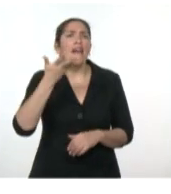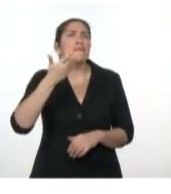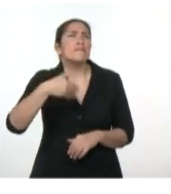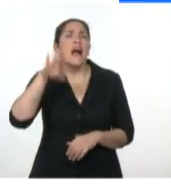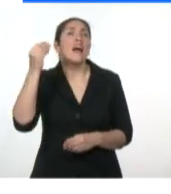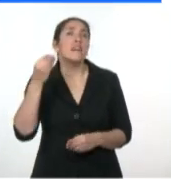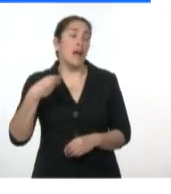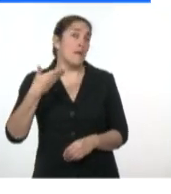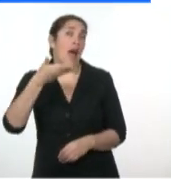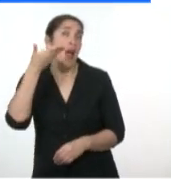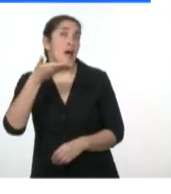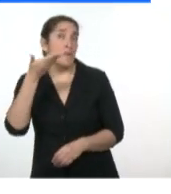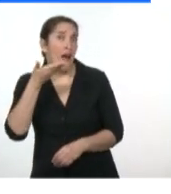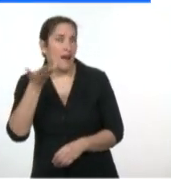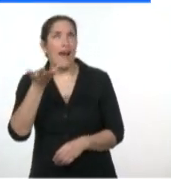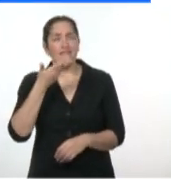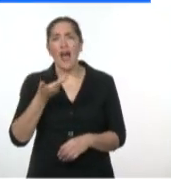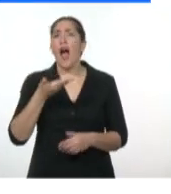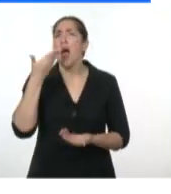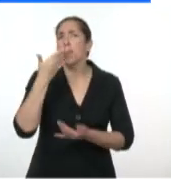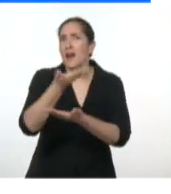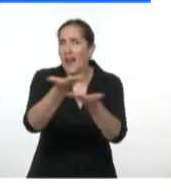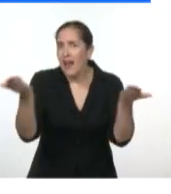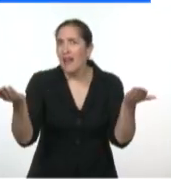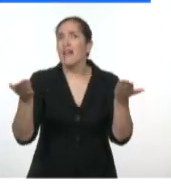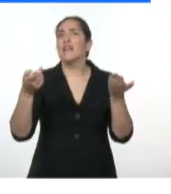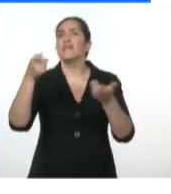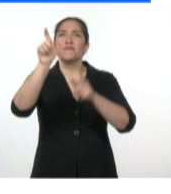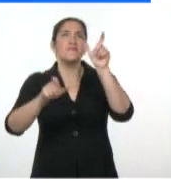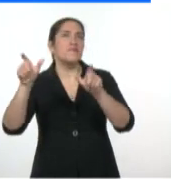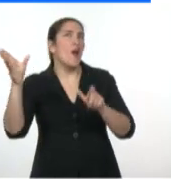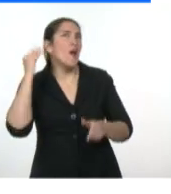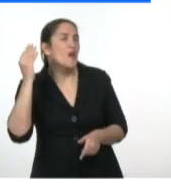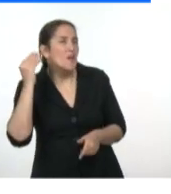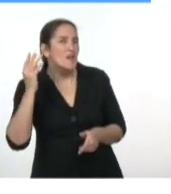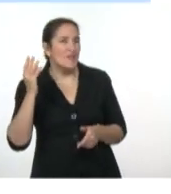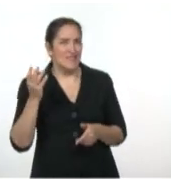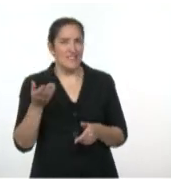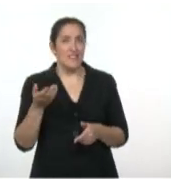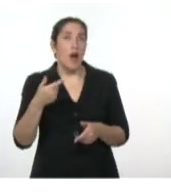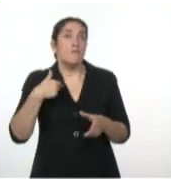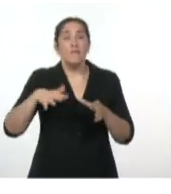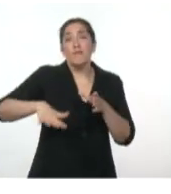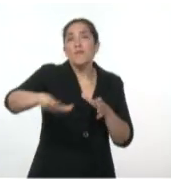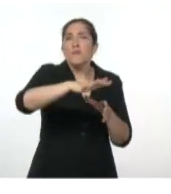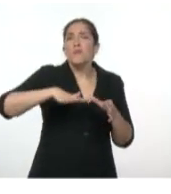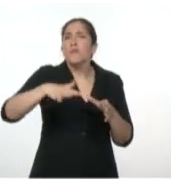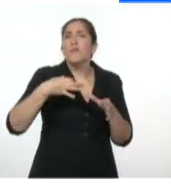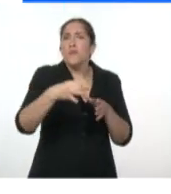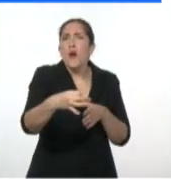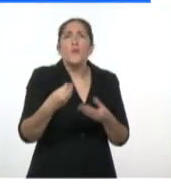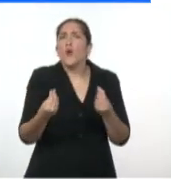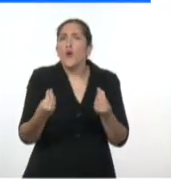Hablar. Hablarle a la audiencia, como nuestro pueblo,